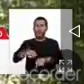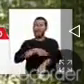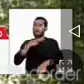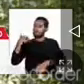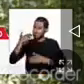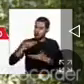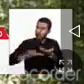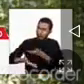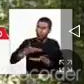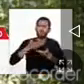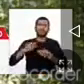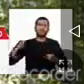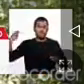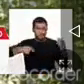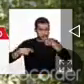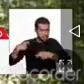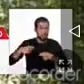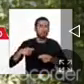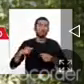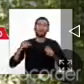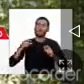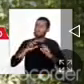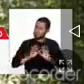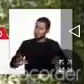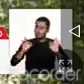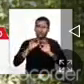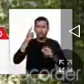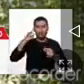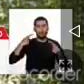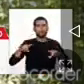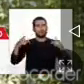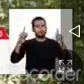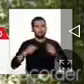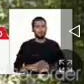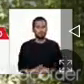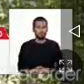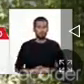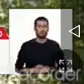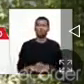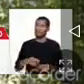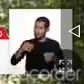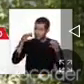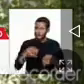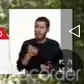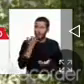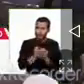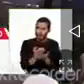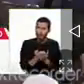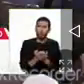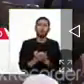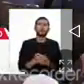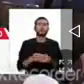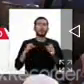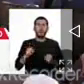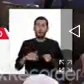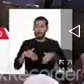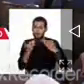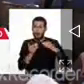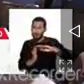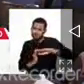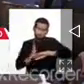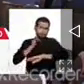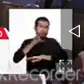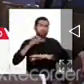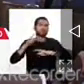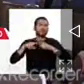para el comercio y la inversión, condición indispensable para la prosperidad. Una certeza económica que trascienda los